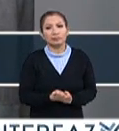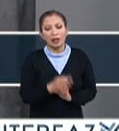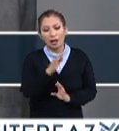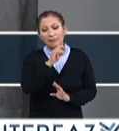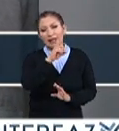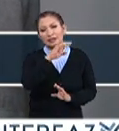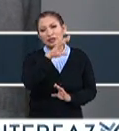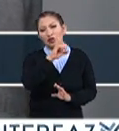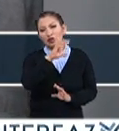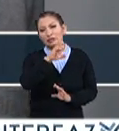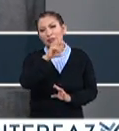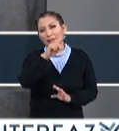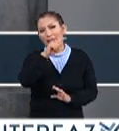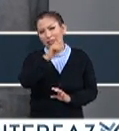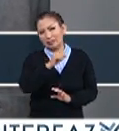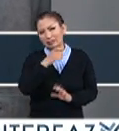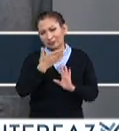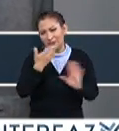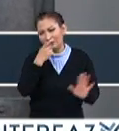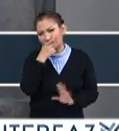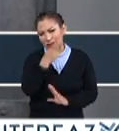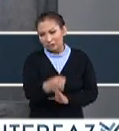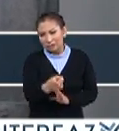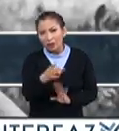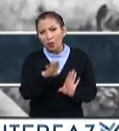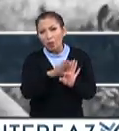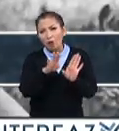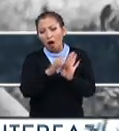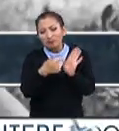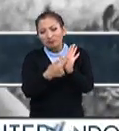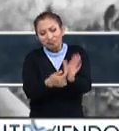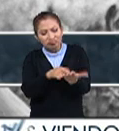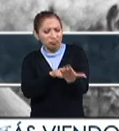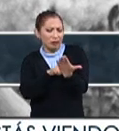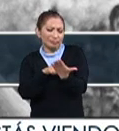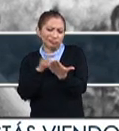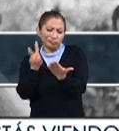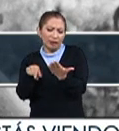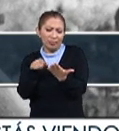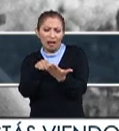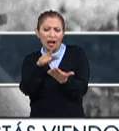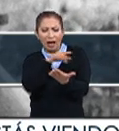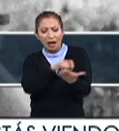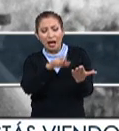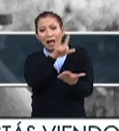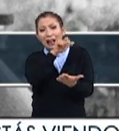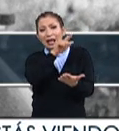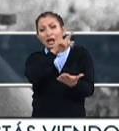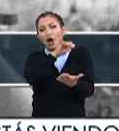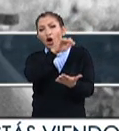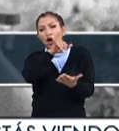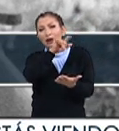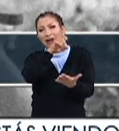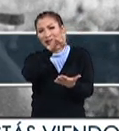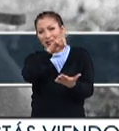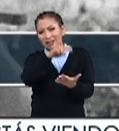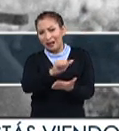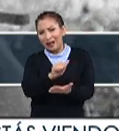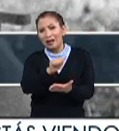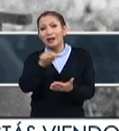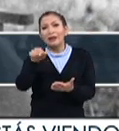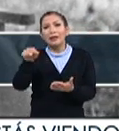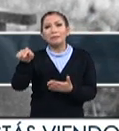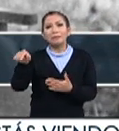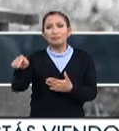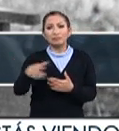Francisco Cervantes decía, digamos, te da muchas muestras de que podía ser cierto, que Lernet Joleinia había